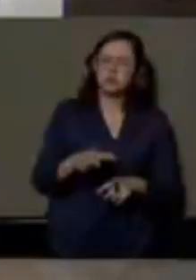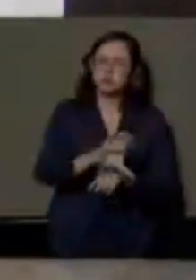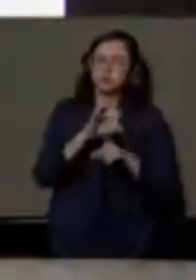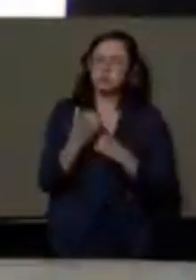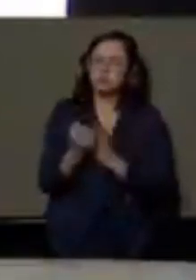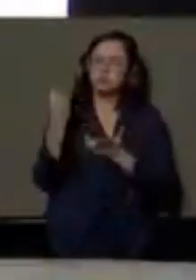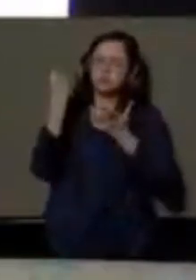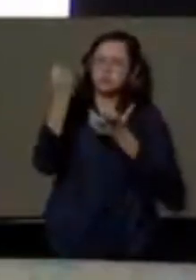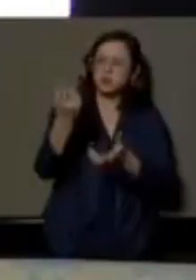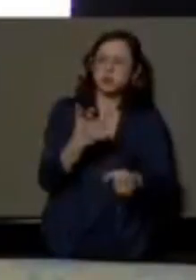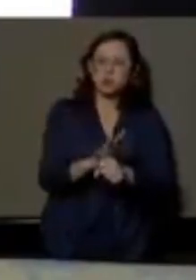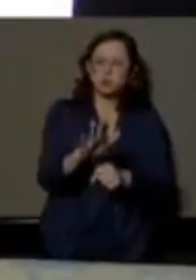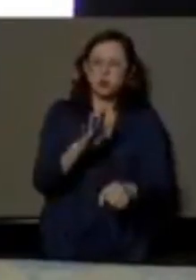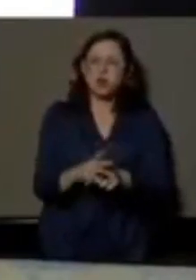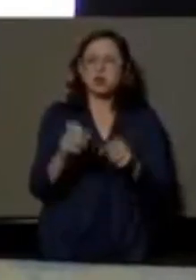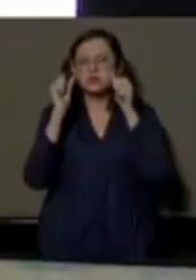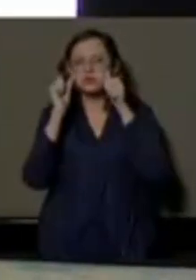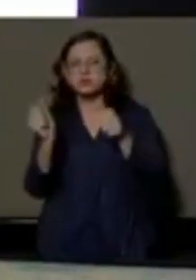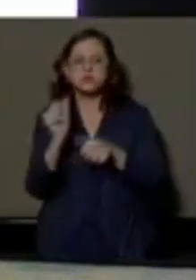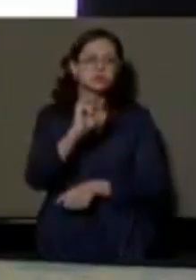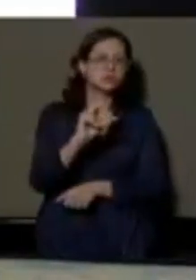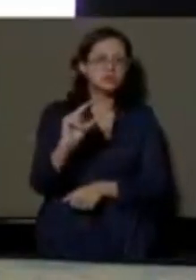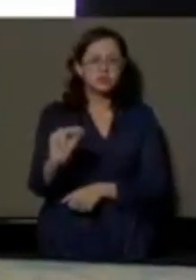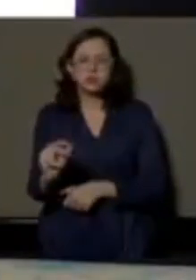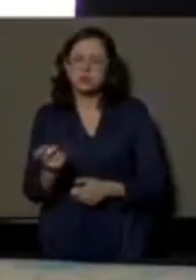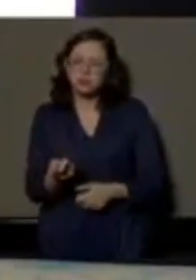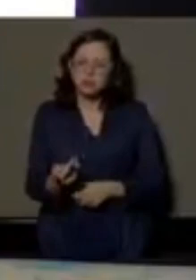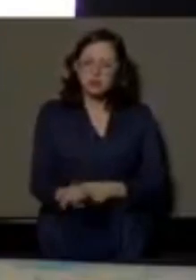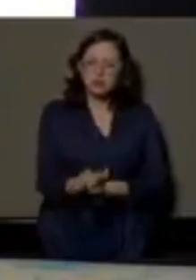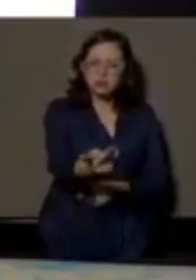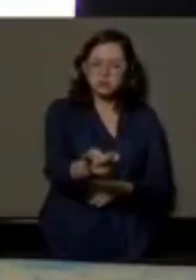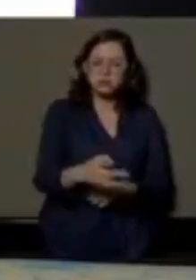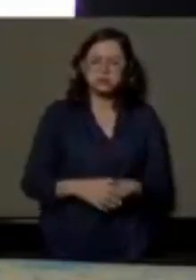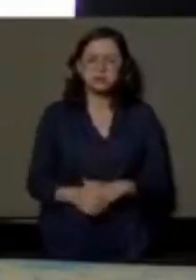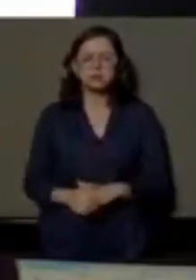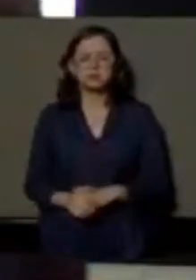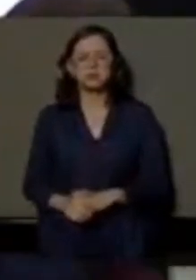la Comisión de Presupuesto? ¿Se les escuchó? Esa es la pregunta. Muchas gracias.